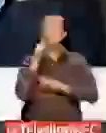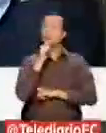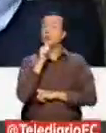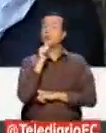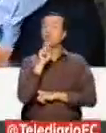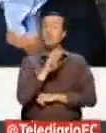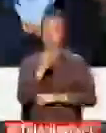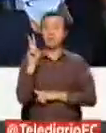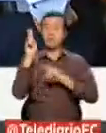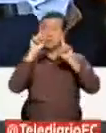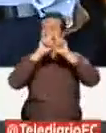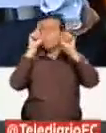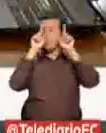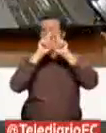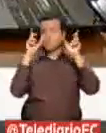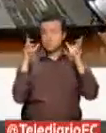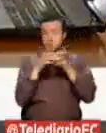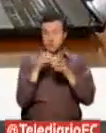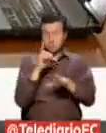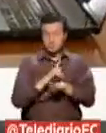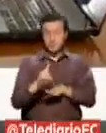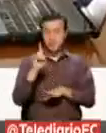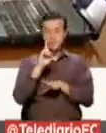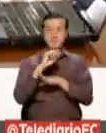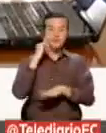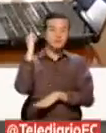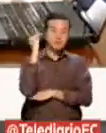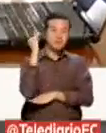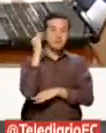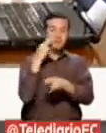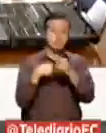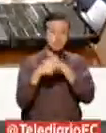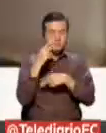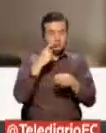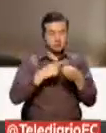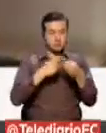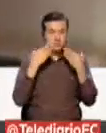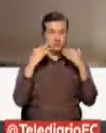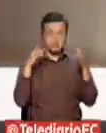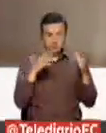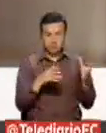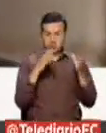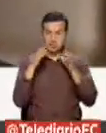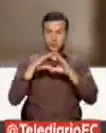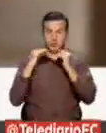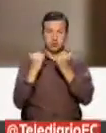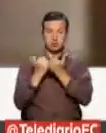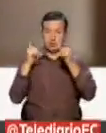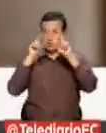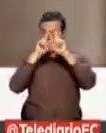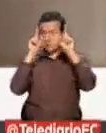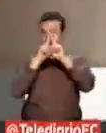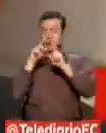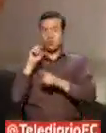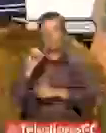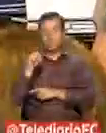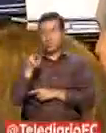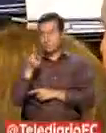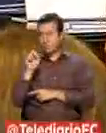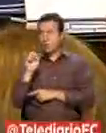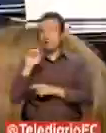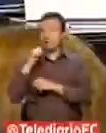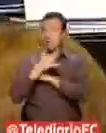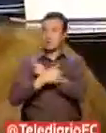22 empresarios, entre directivos de Cámaras de Industrias y de Comercio de Quito y Guayaquil, del Comité Empresarial, de Corpay, de